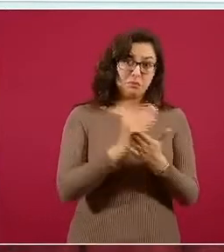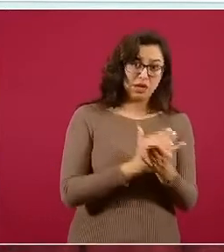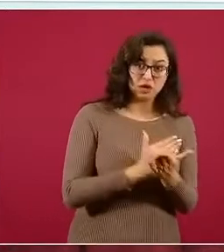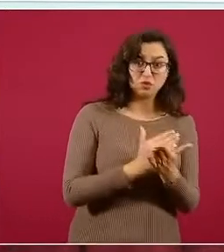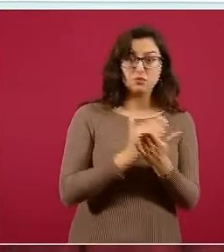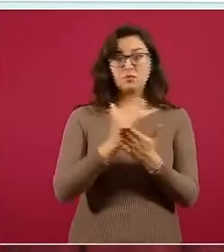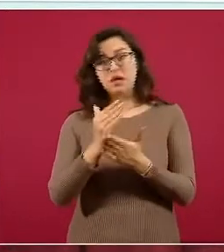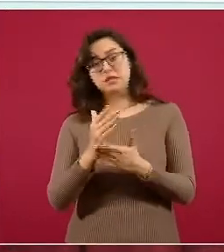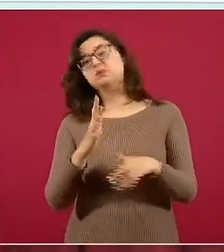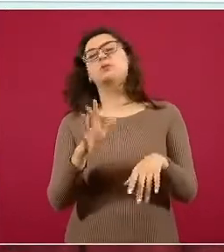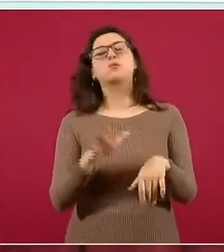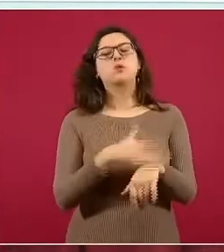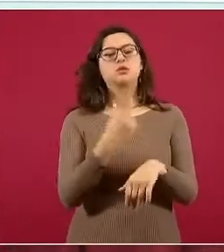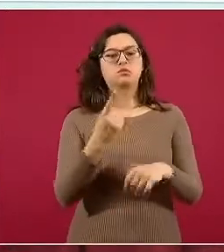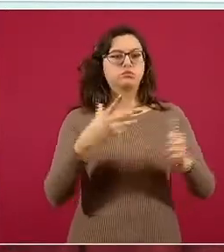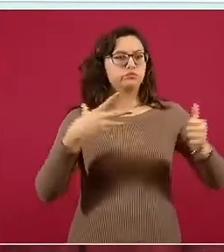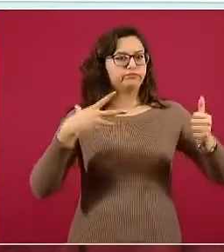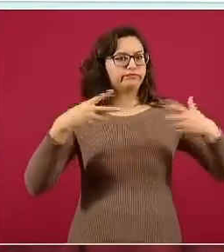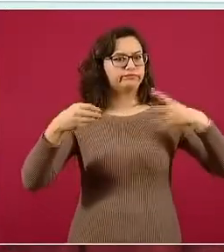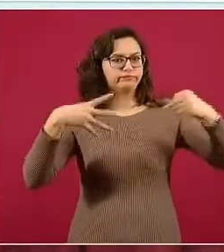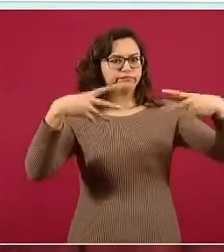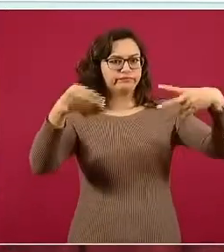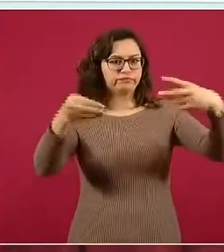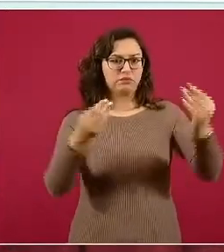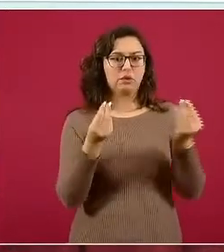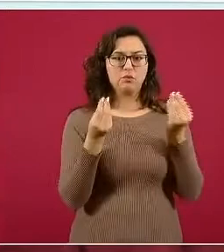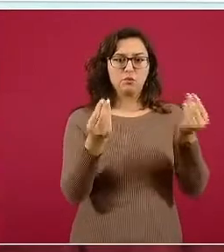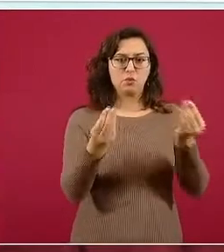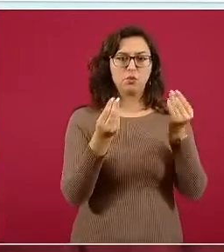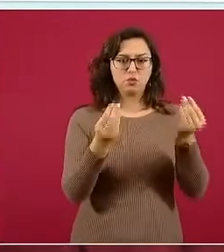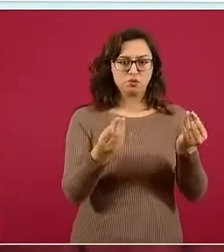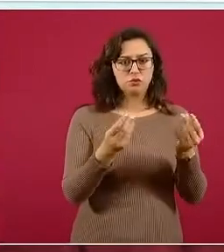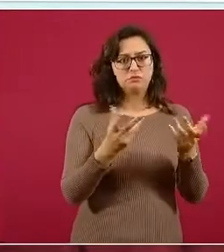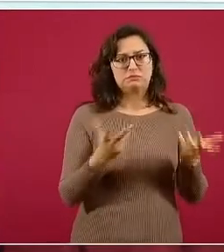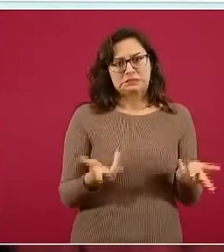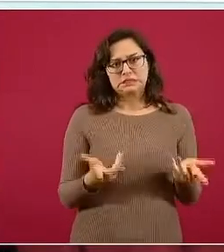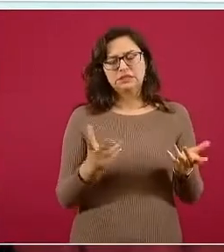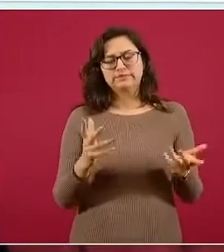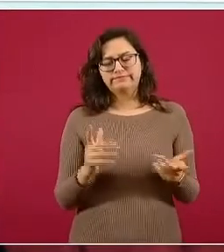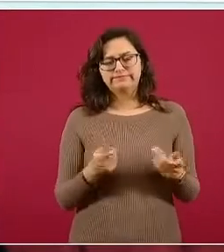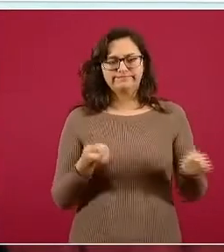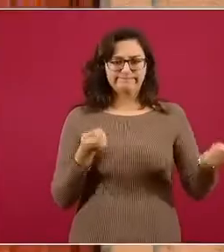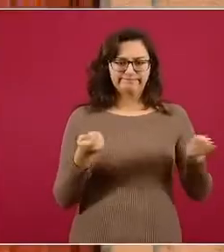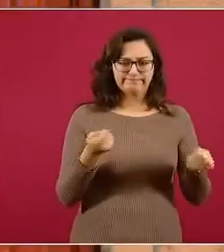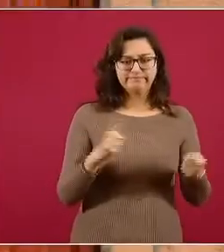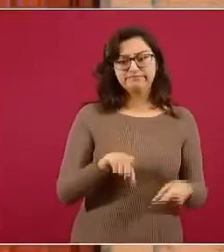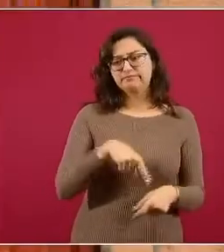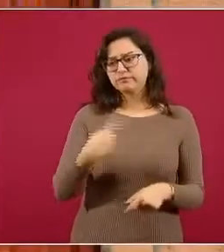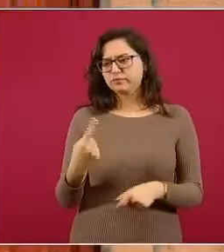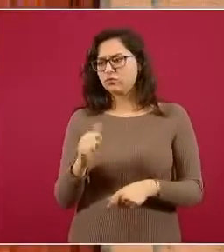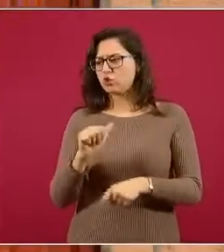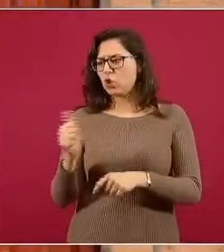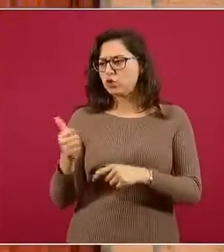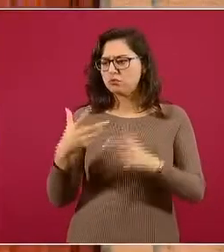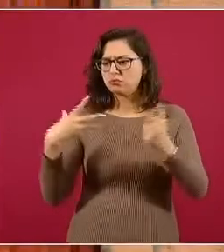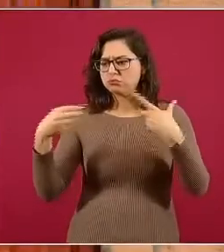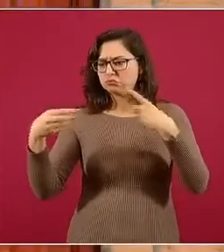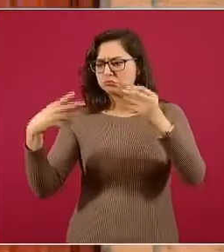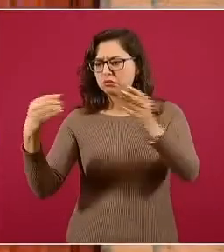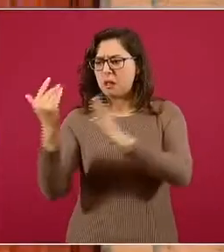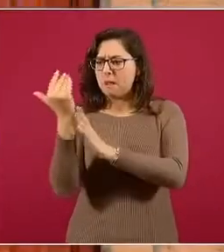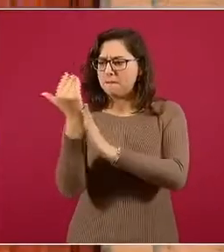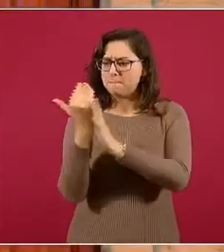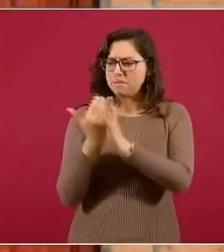la transmisión. Si esta actividad es moderada o es baja, entonces hay la oportunidad de poder favorecer las